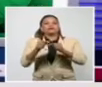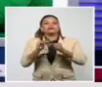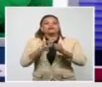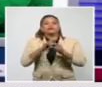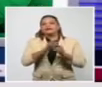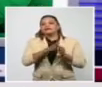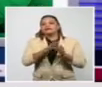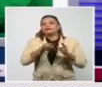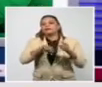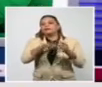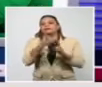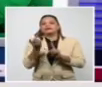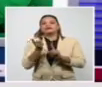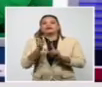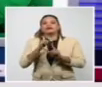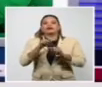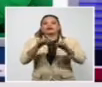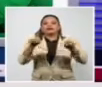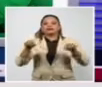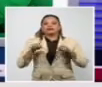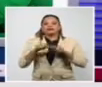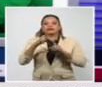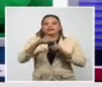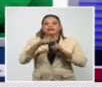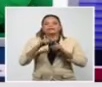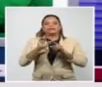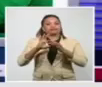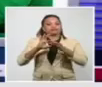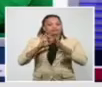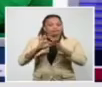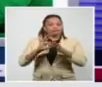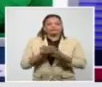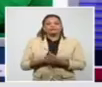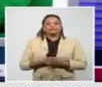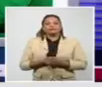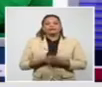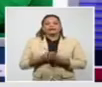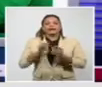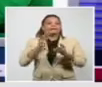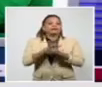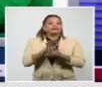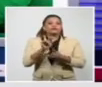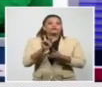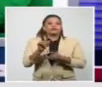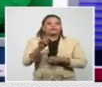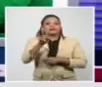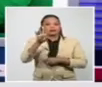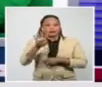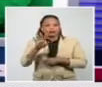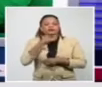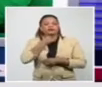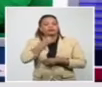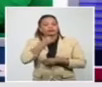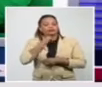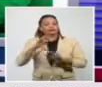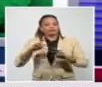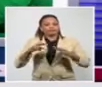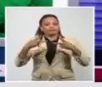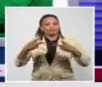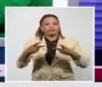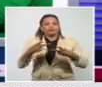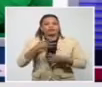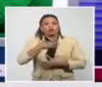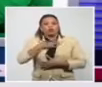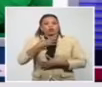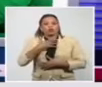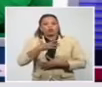intensiva. Este paciente comenzó el día 24 de enero, como yo dije anteriormente, con tos, falta